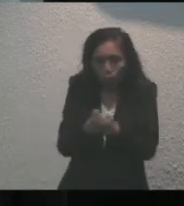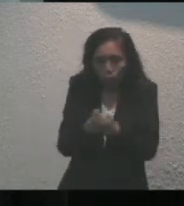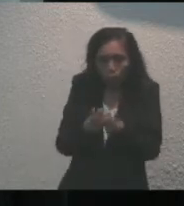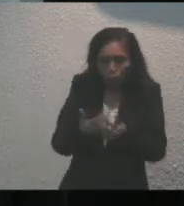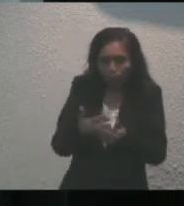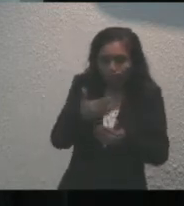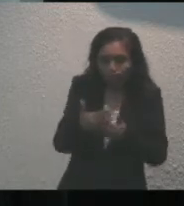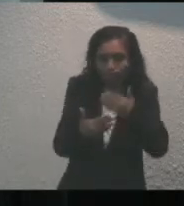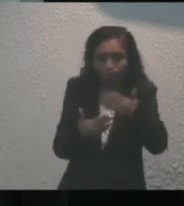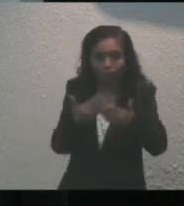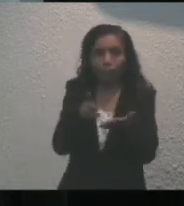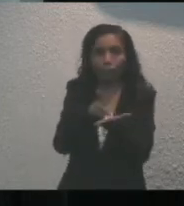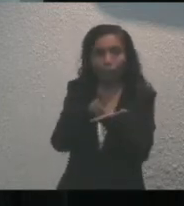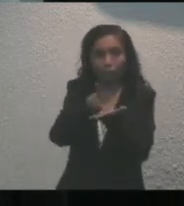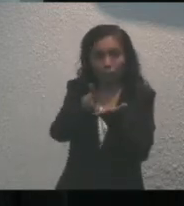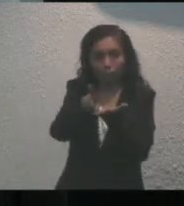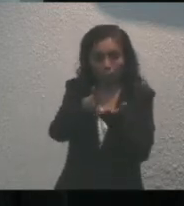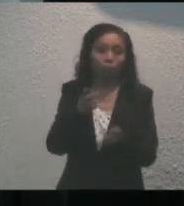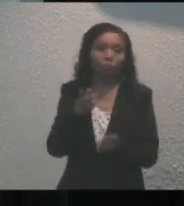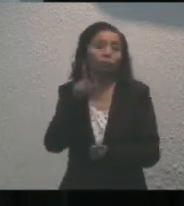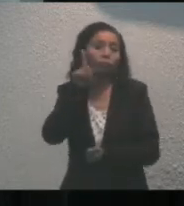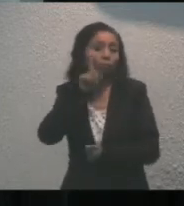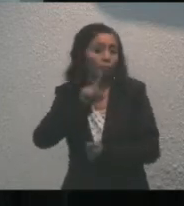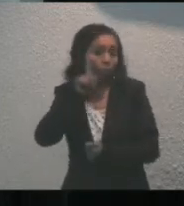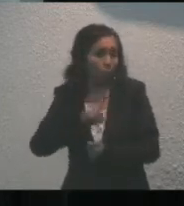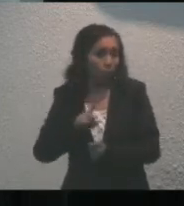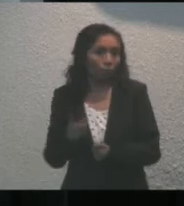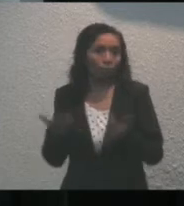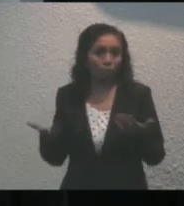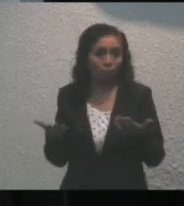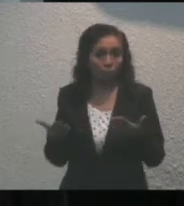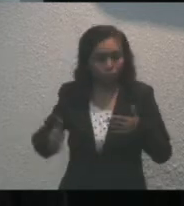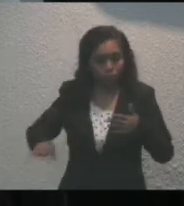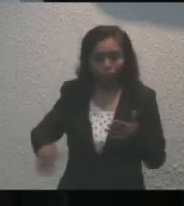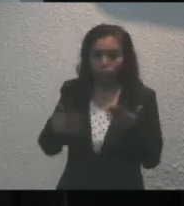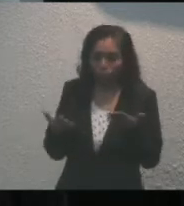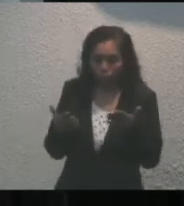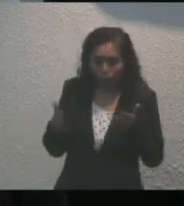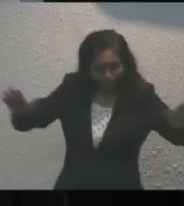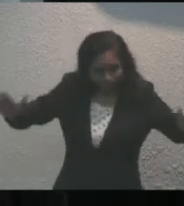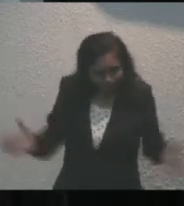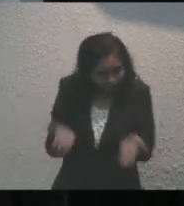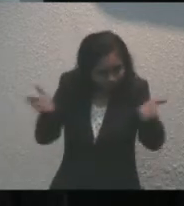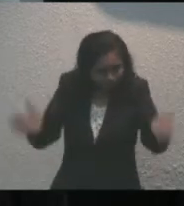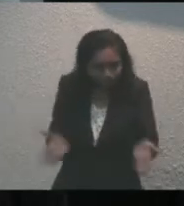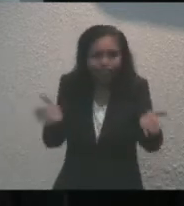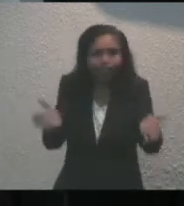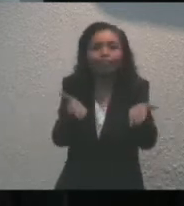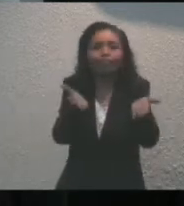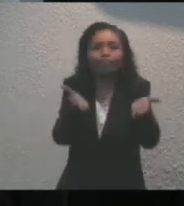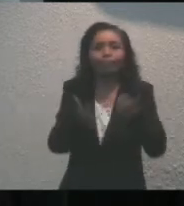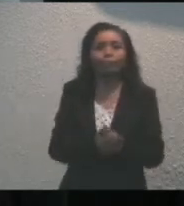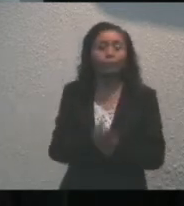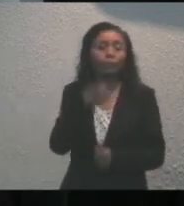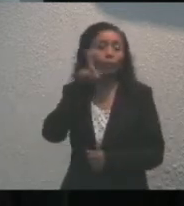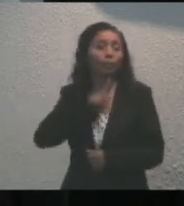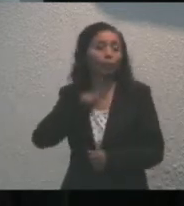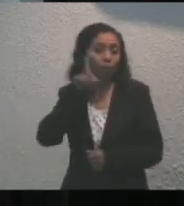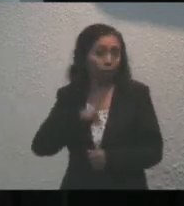la defensa de los derechos de las mujeres, impulsamos y empoderamos a las